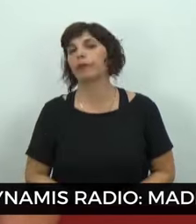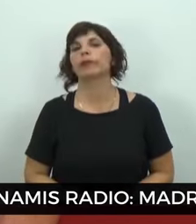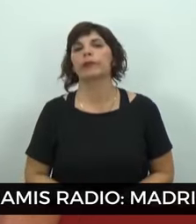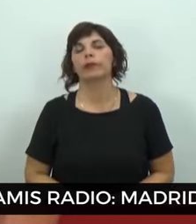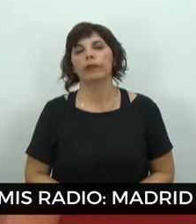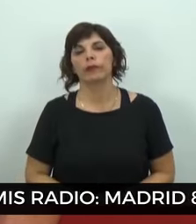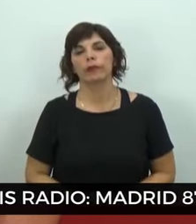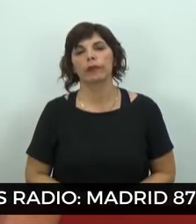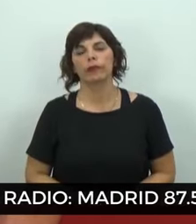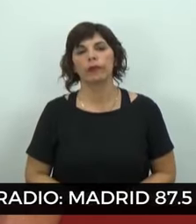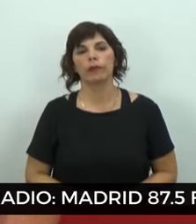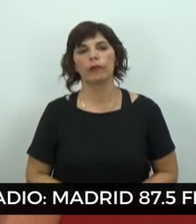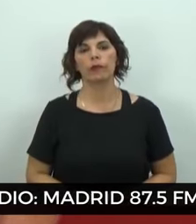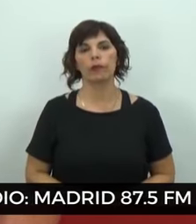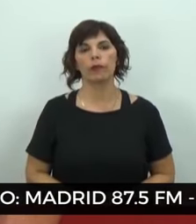que, como pone aquí,